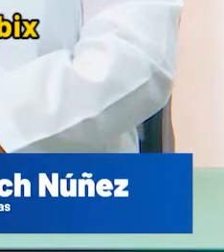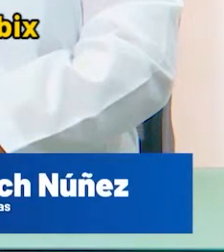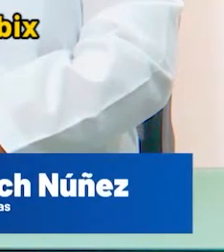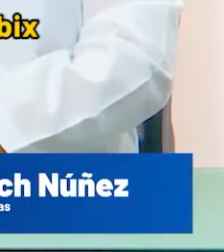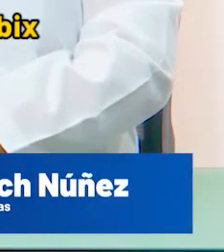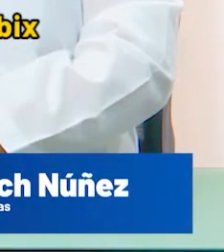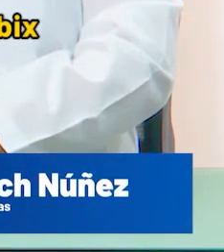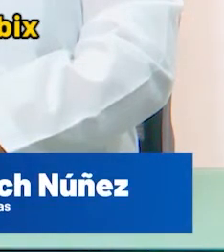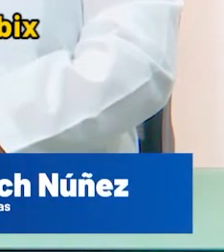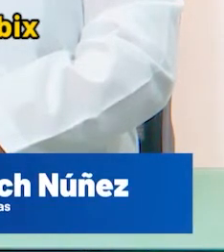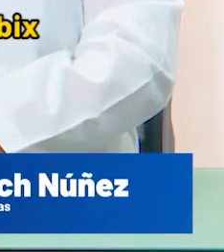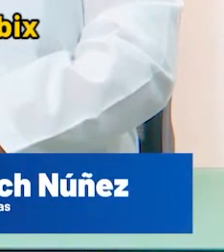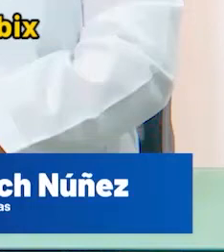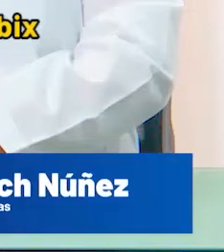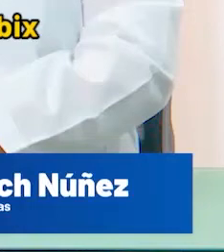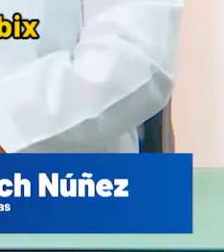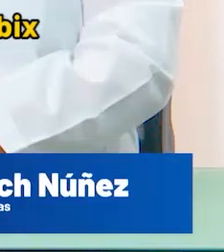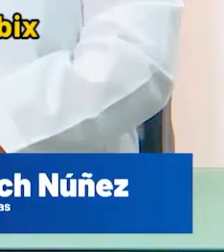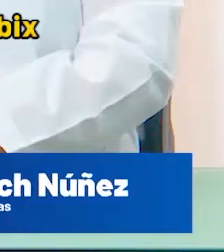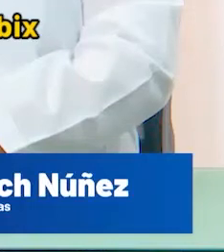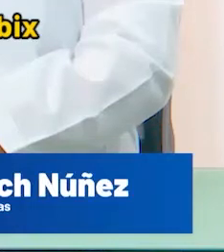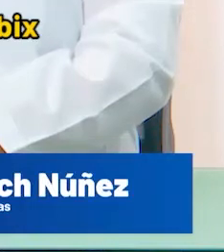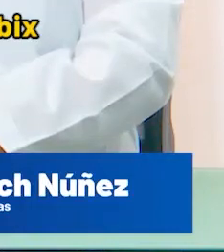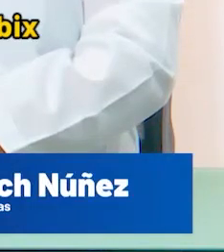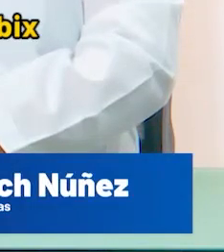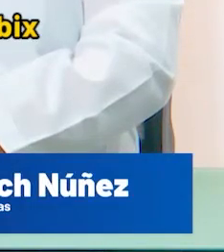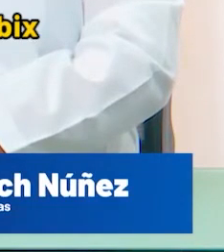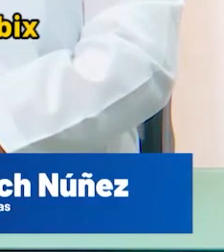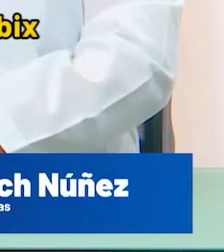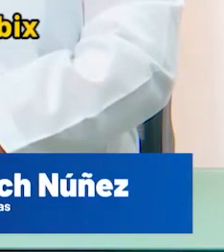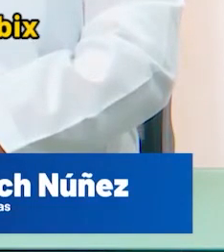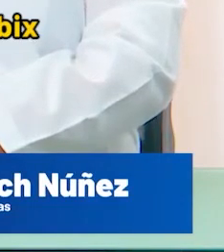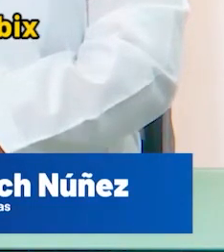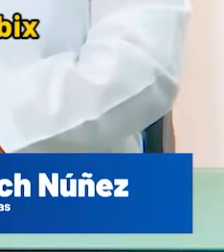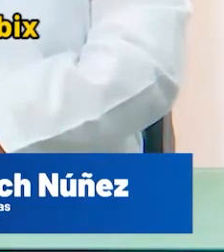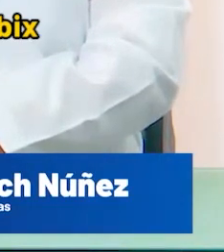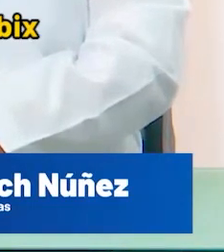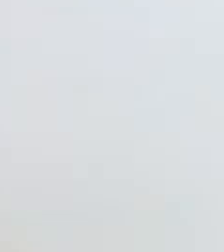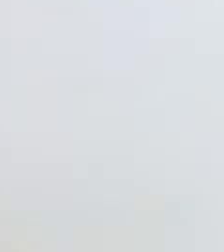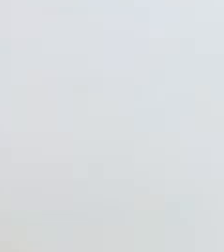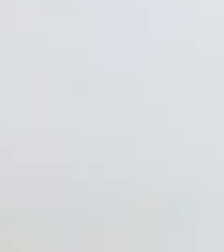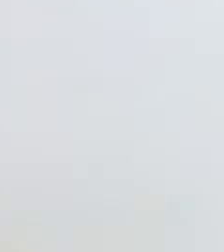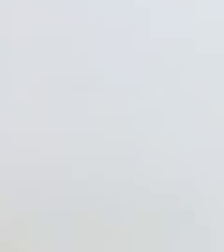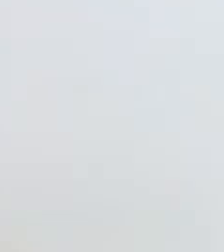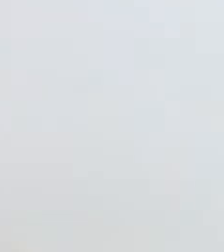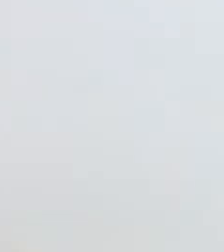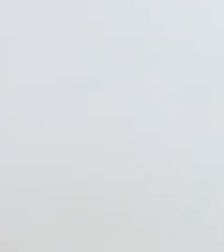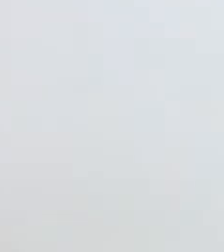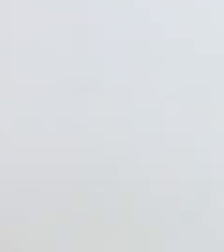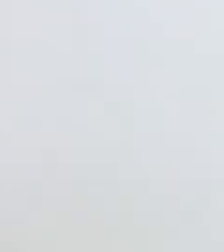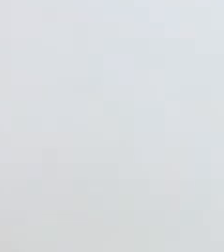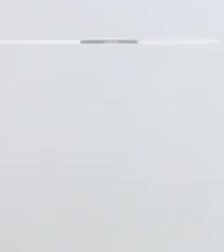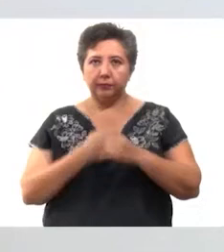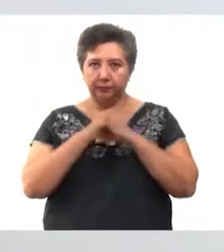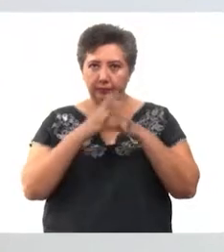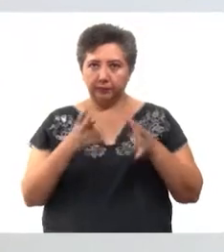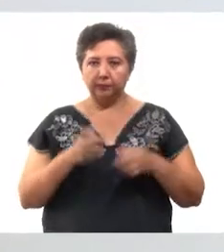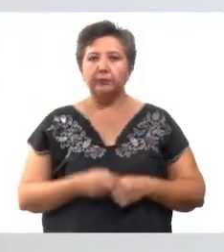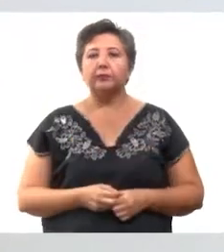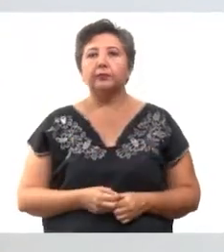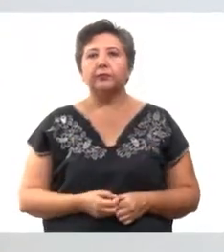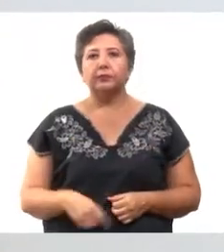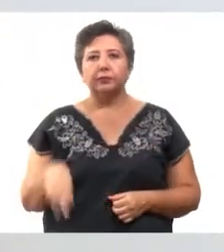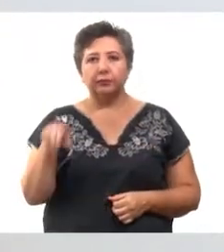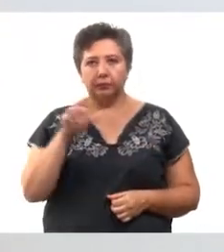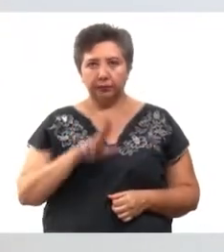Buenas tardes. Nos permitimos dar el informe diario relacionado con el COVID-19. Adelante, doctora. Gracias, doctora. Buenas tardes. Este es el parte